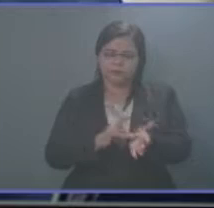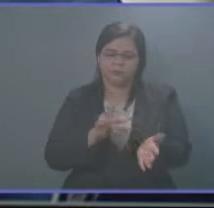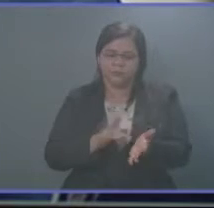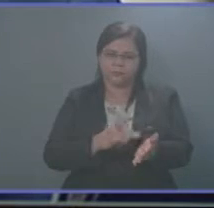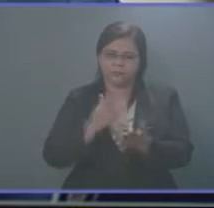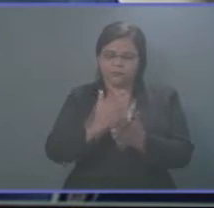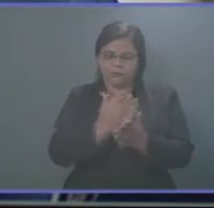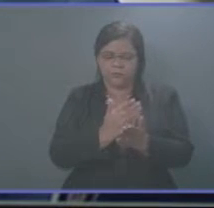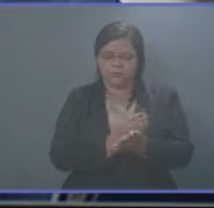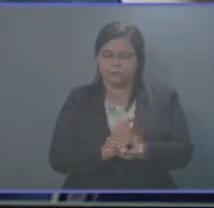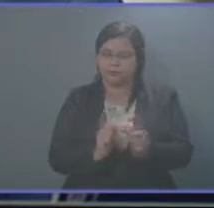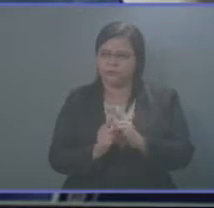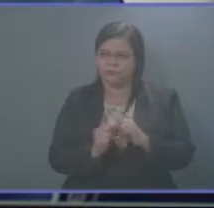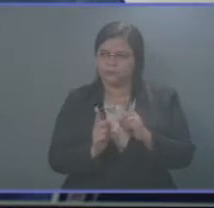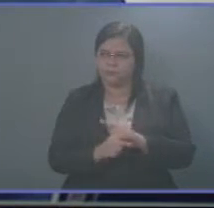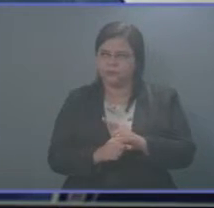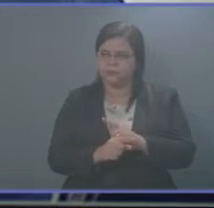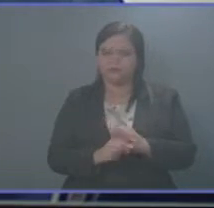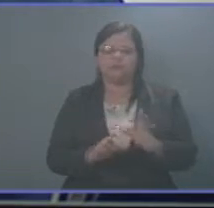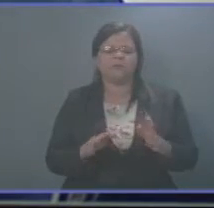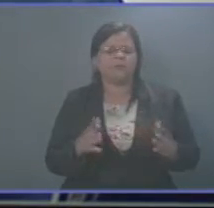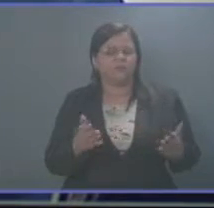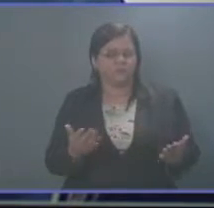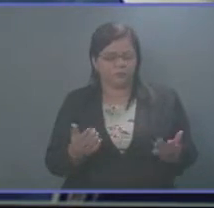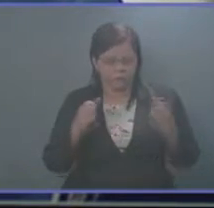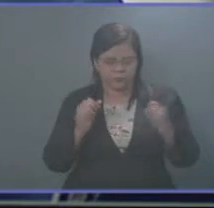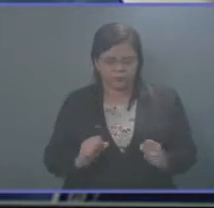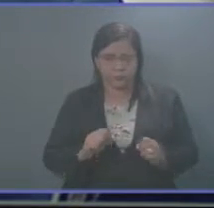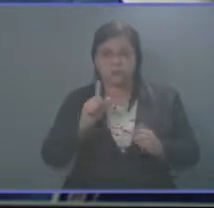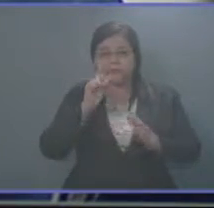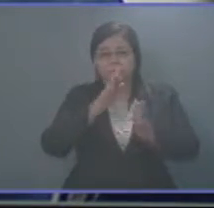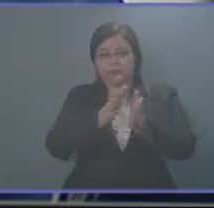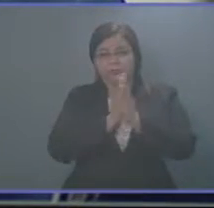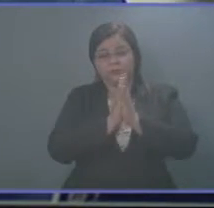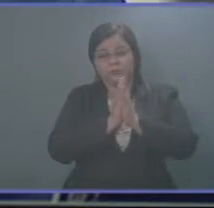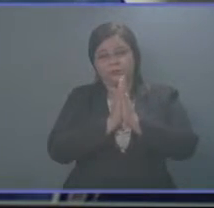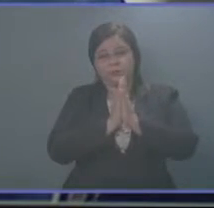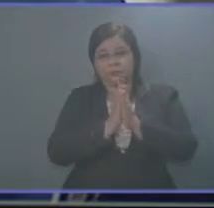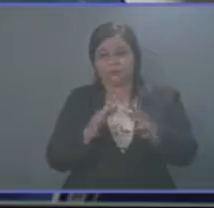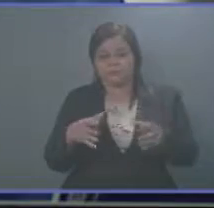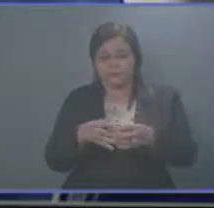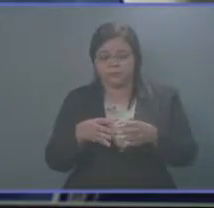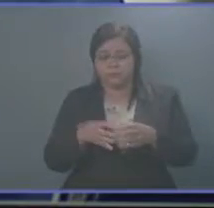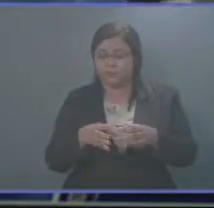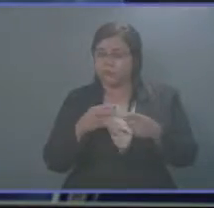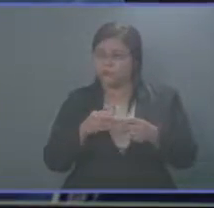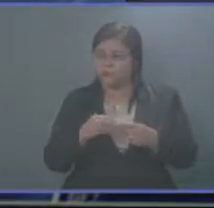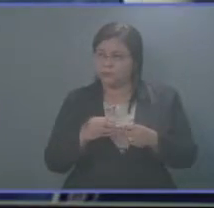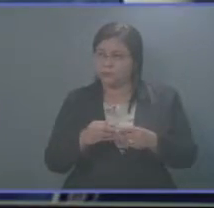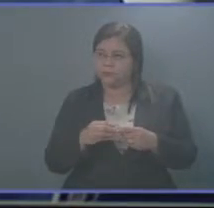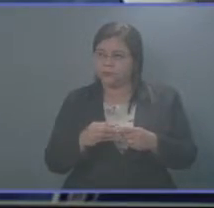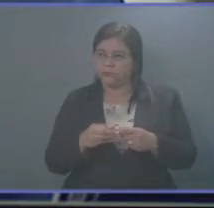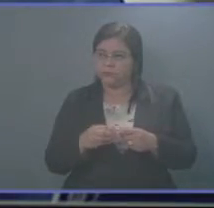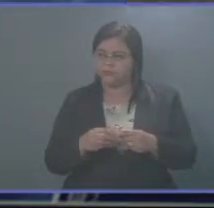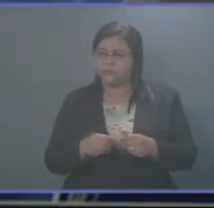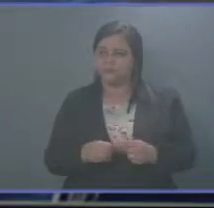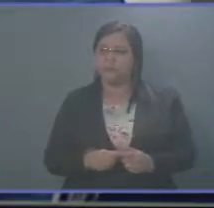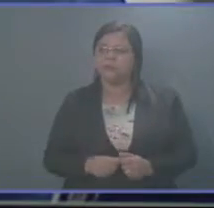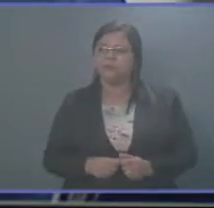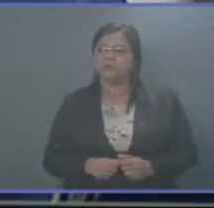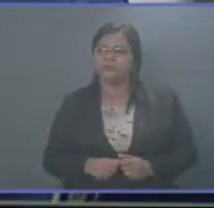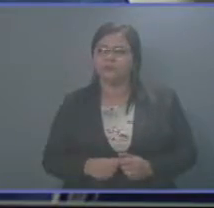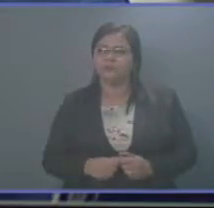de agenda, presidente, para poder incorporar una solicitud de la comisión especial que